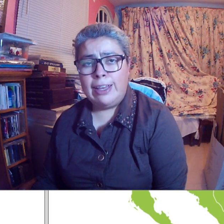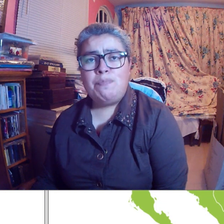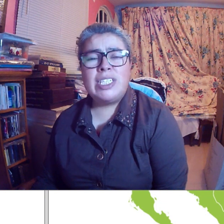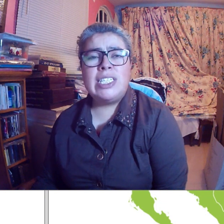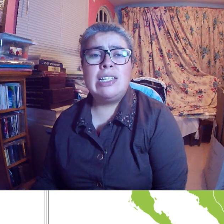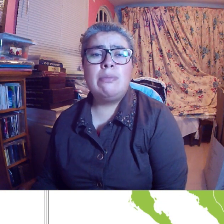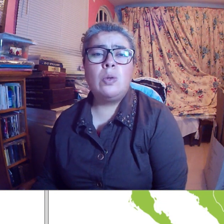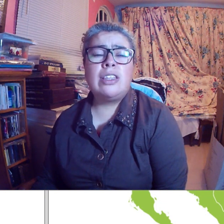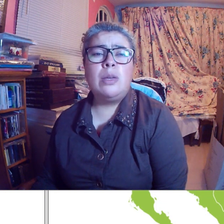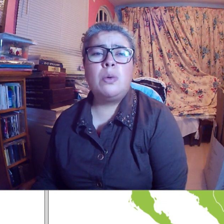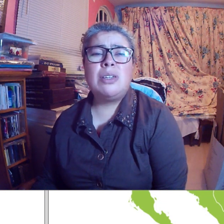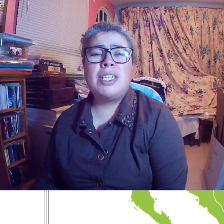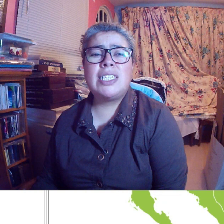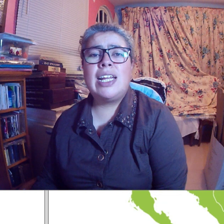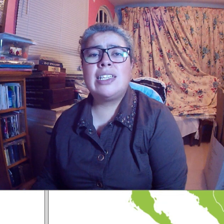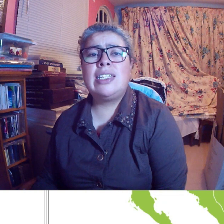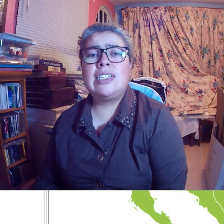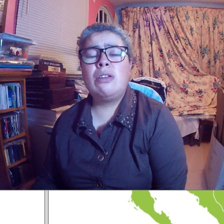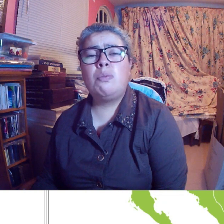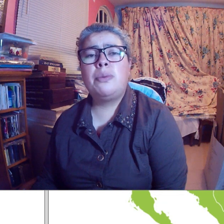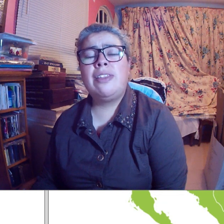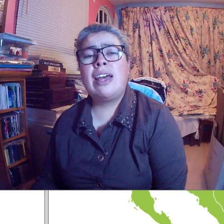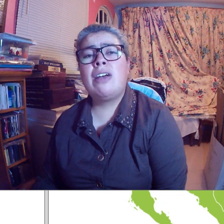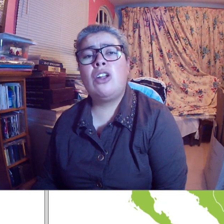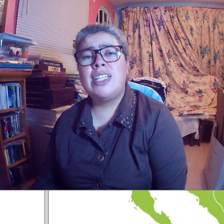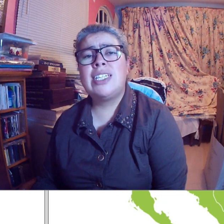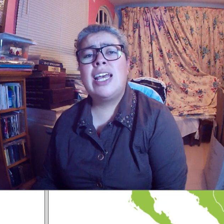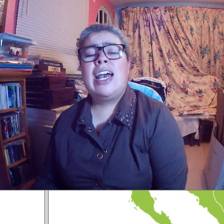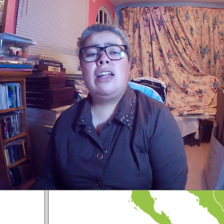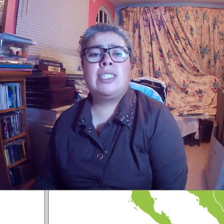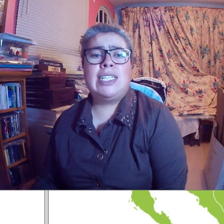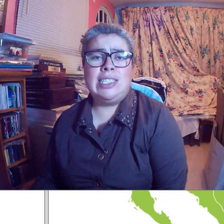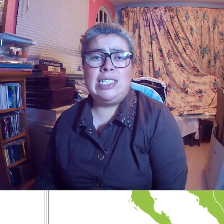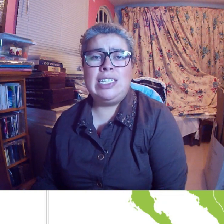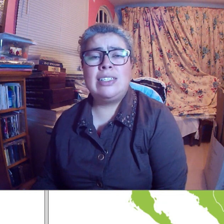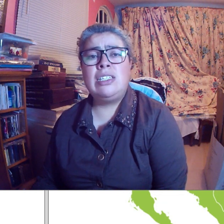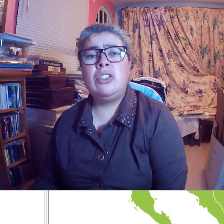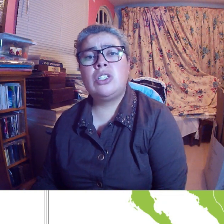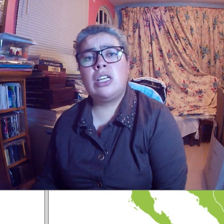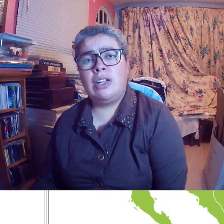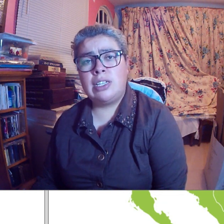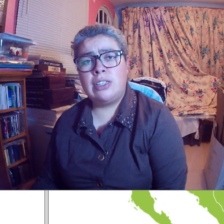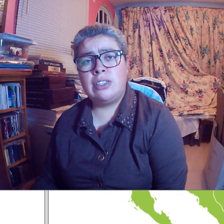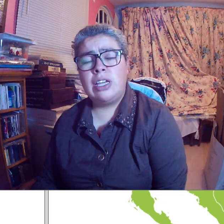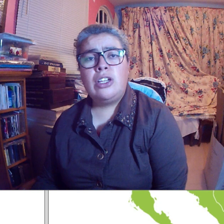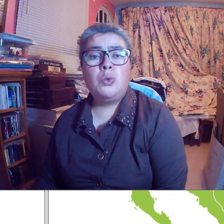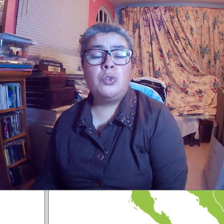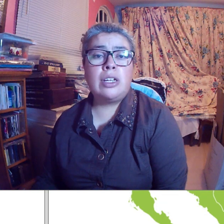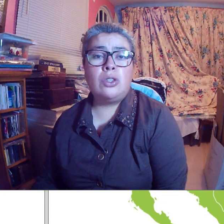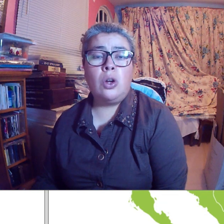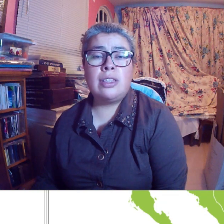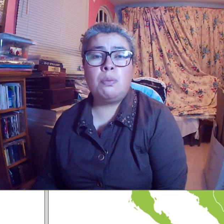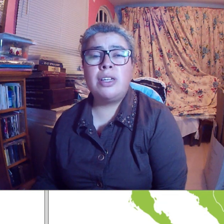responsabilidad. El sistema educativo siempre se ha caracterizado por brindar valores a nuestras niñas, niños y adolescentes. Es